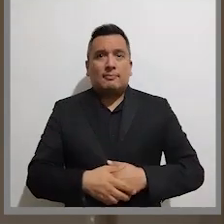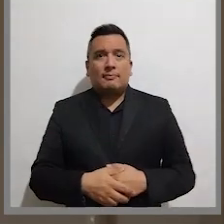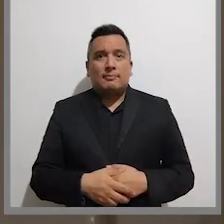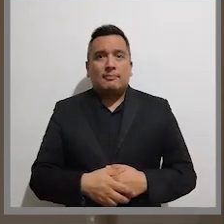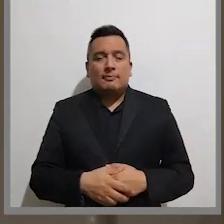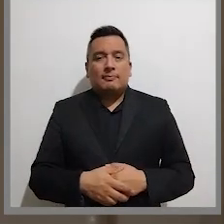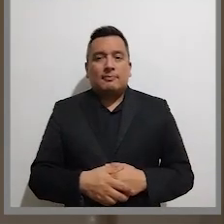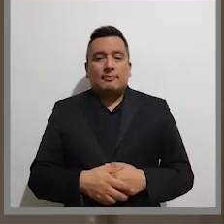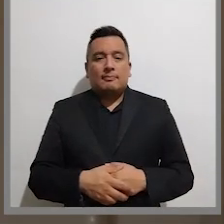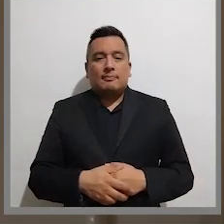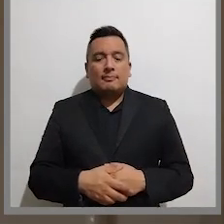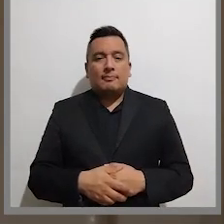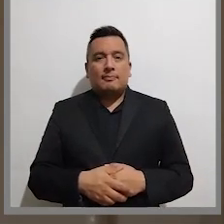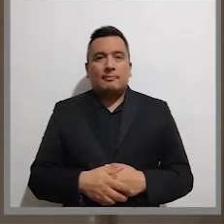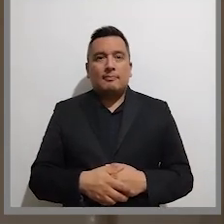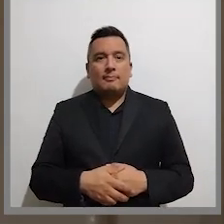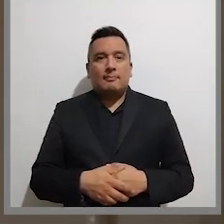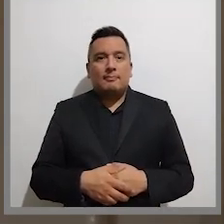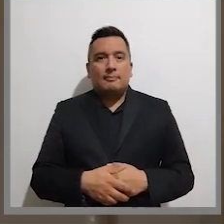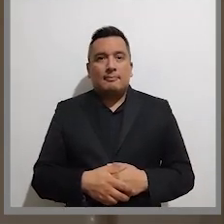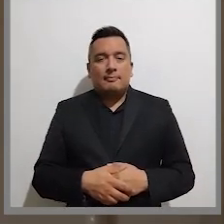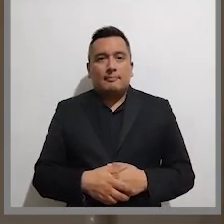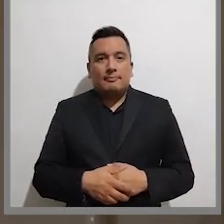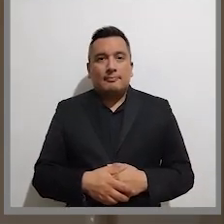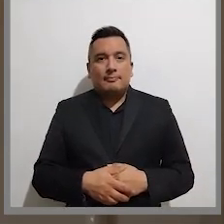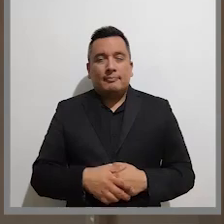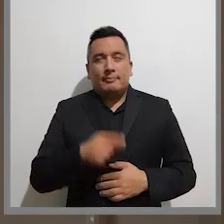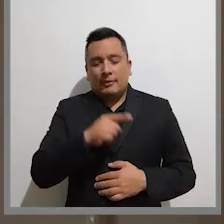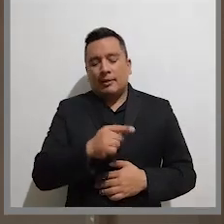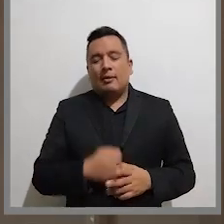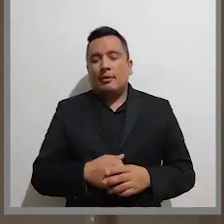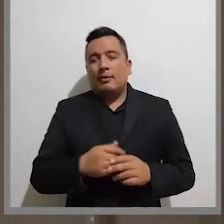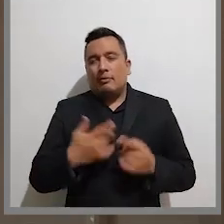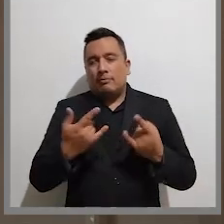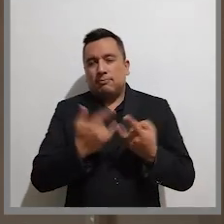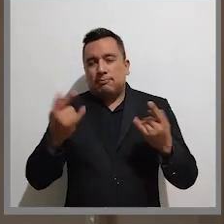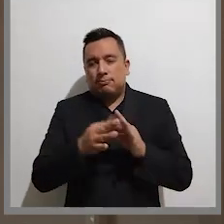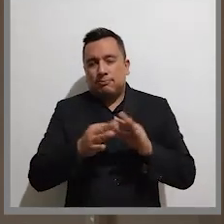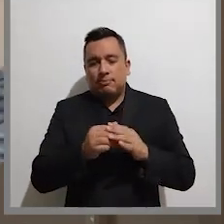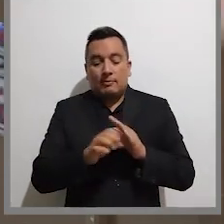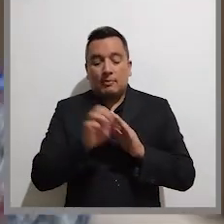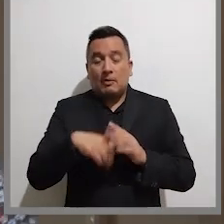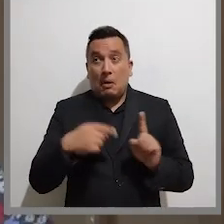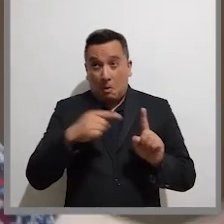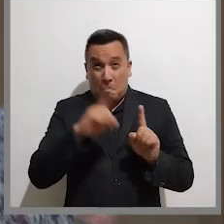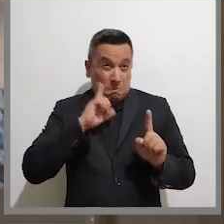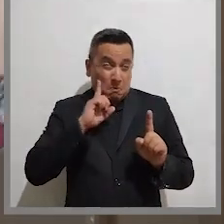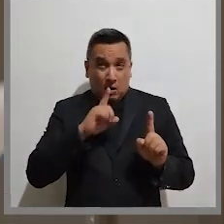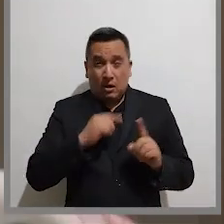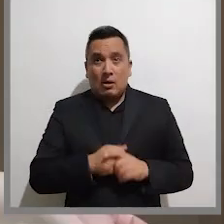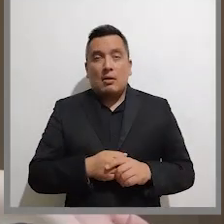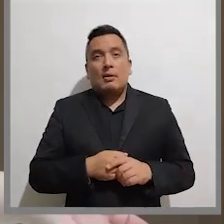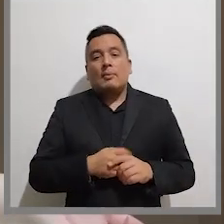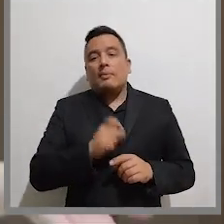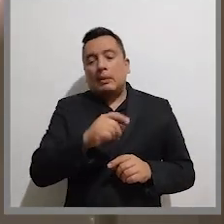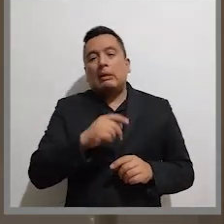que vivan, de acuerdo a si tienen, por ejemplo, en la serie sale que esta mujer joven también tiene prácticamente a su